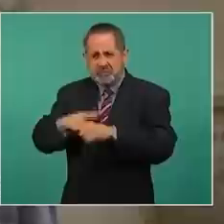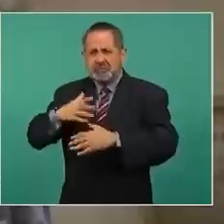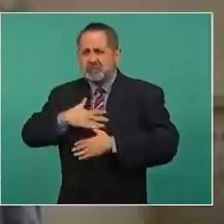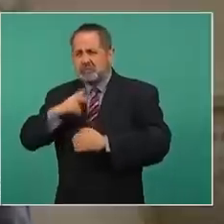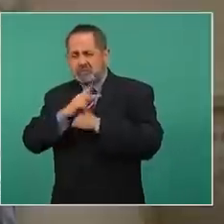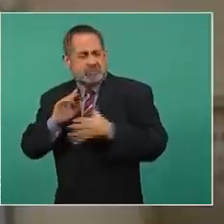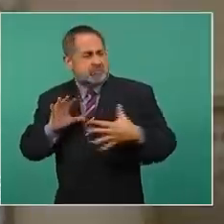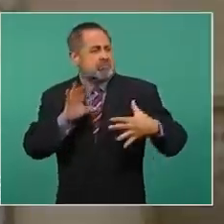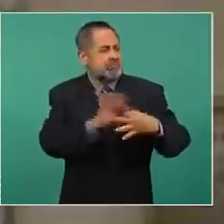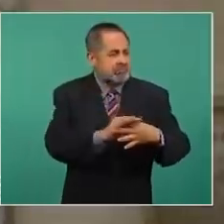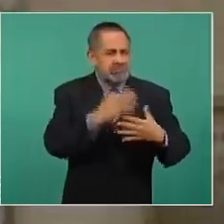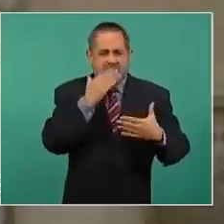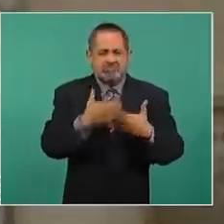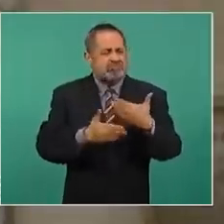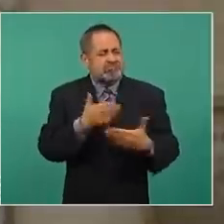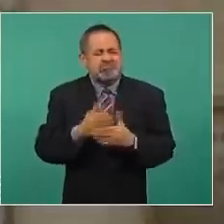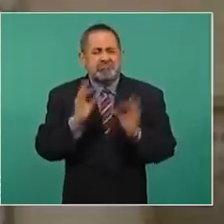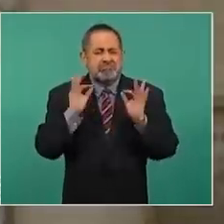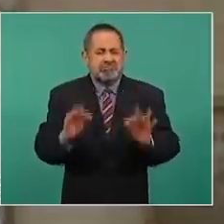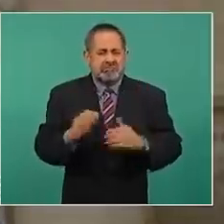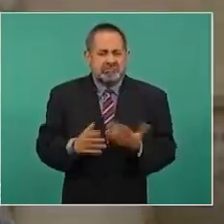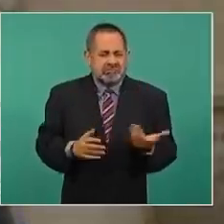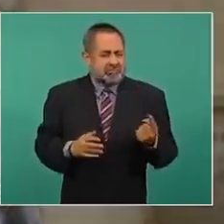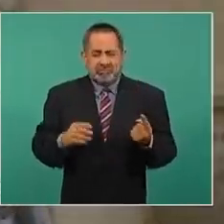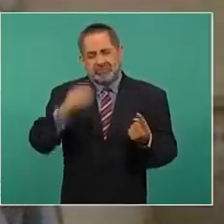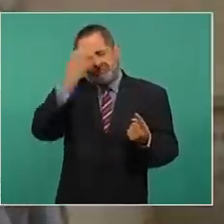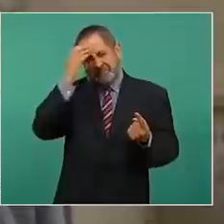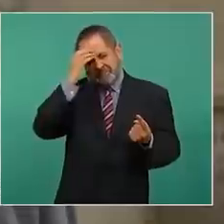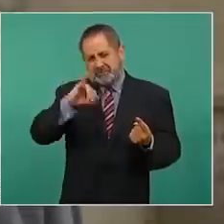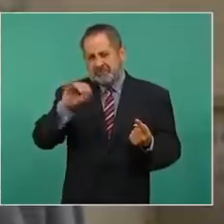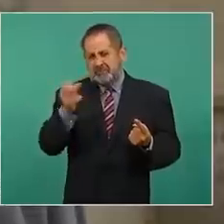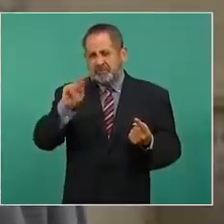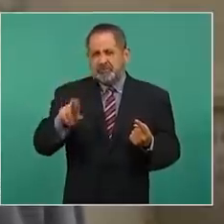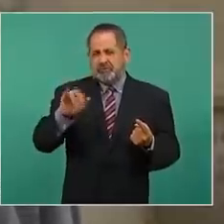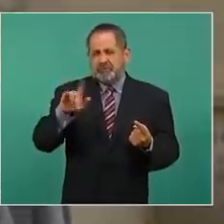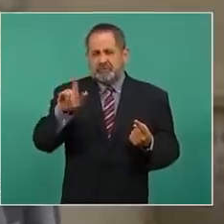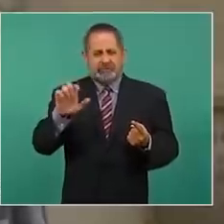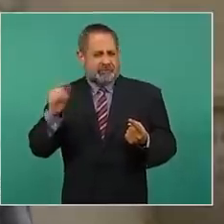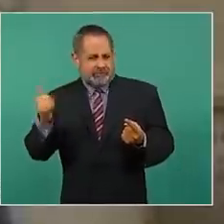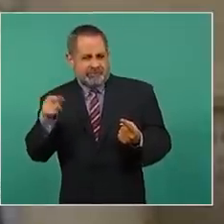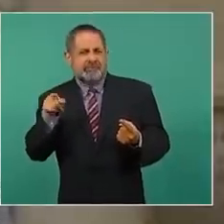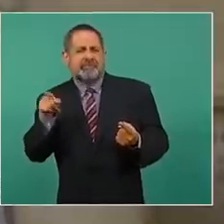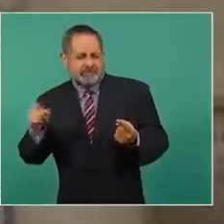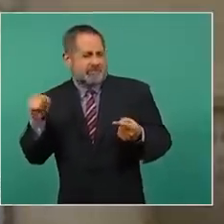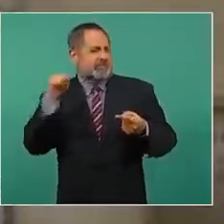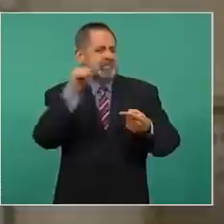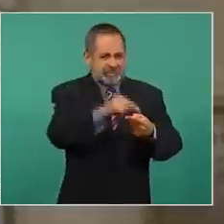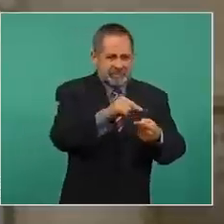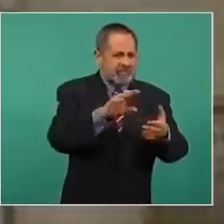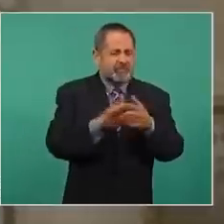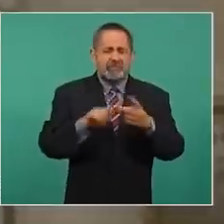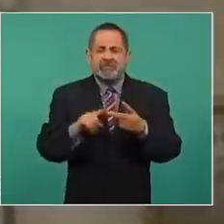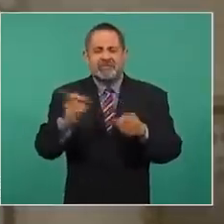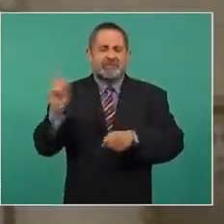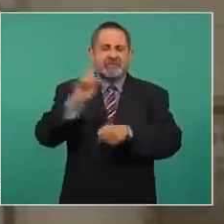país siendo los más notables John Riley nacido en Clifton y el batallón de San